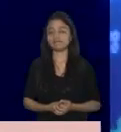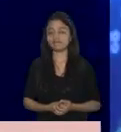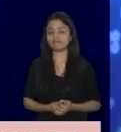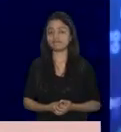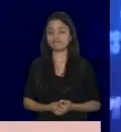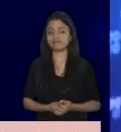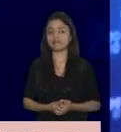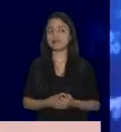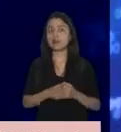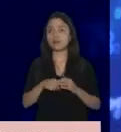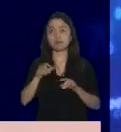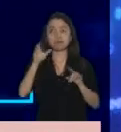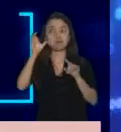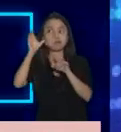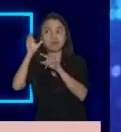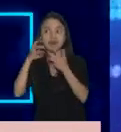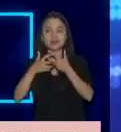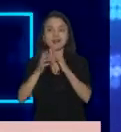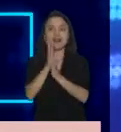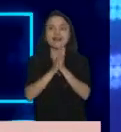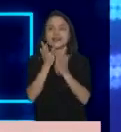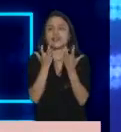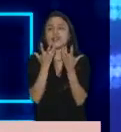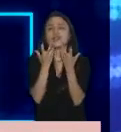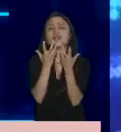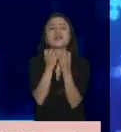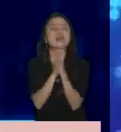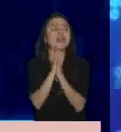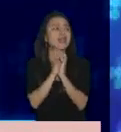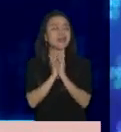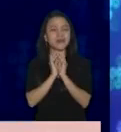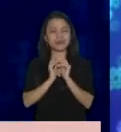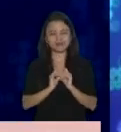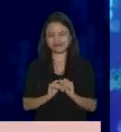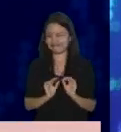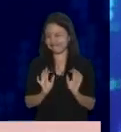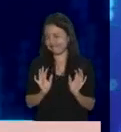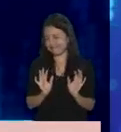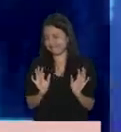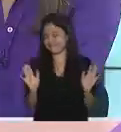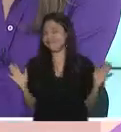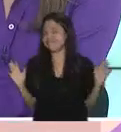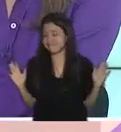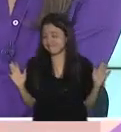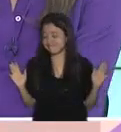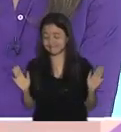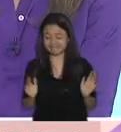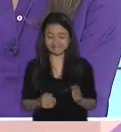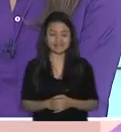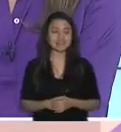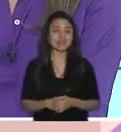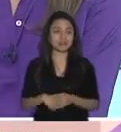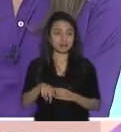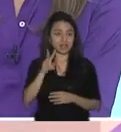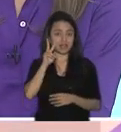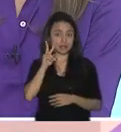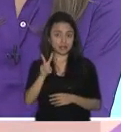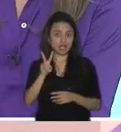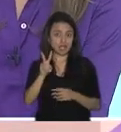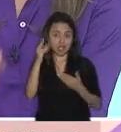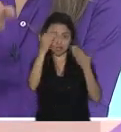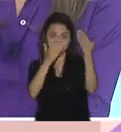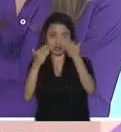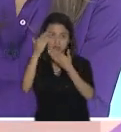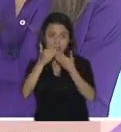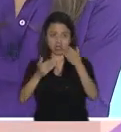Yo creo que muchas empresas están ya antojadas de este algoritmo de la inteligencia artificial, ¿o no, Juli, Adri? Para medir la productividad, ¿es bueno?